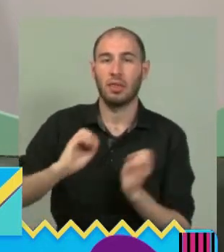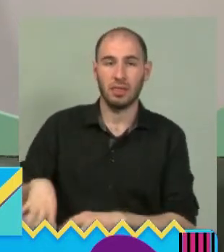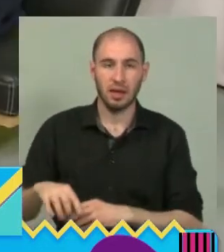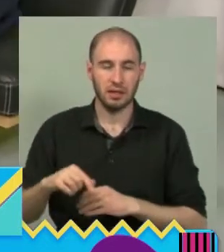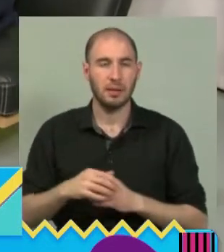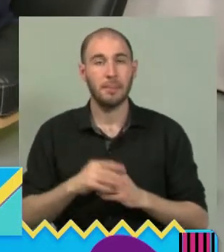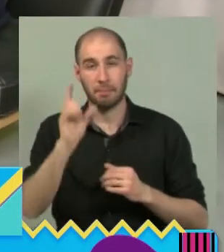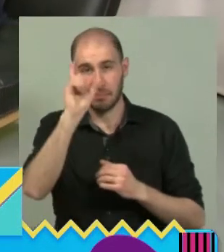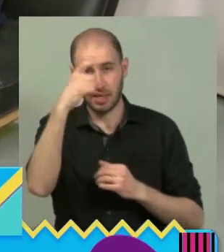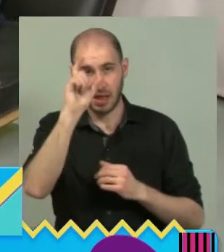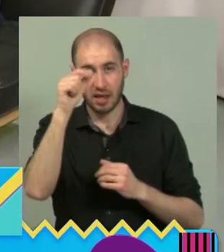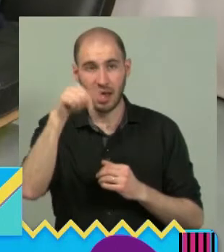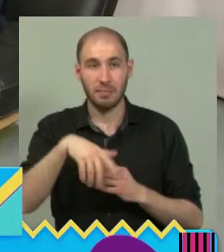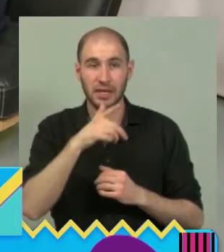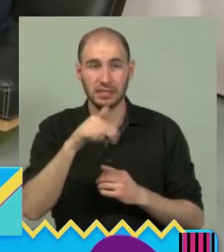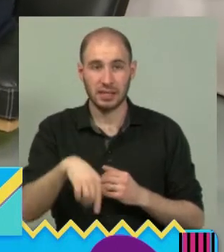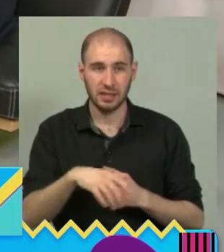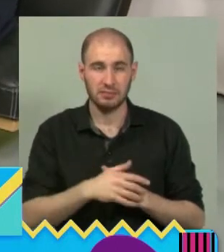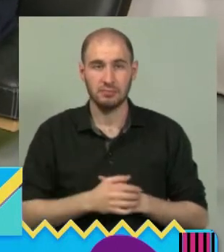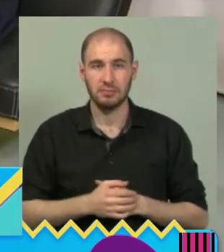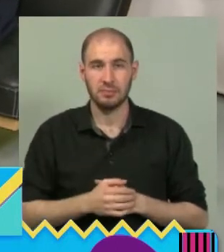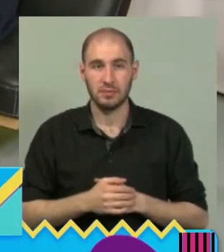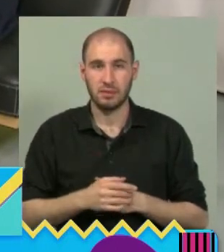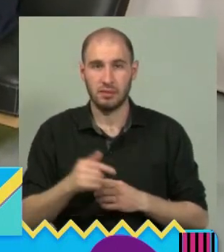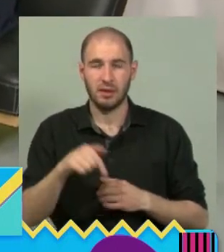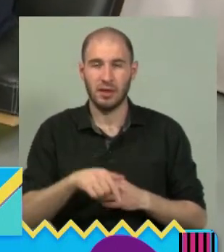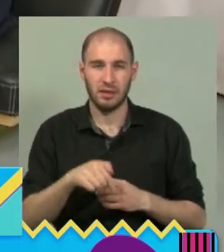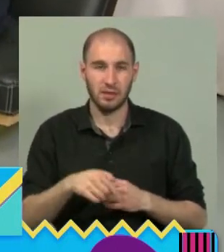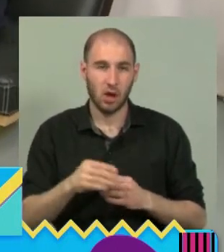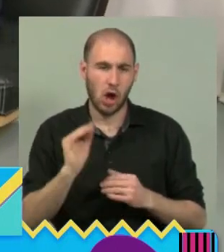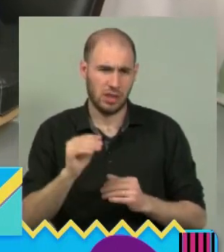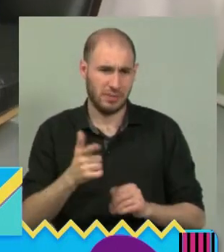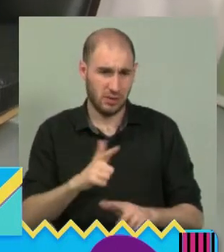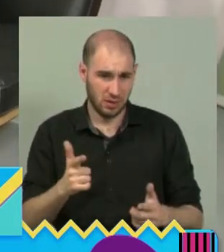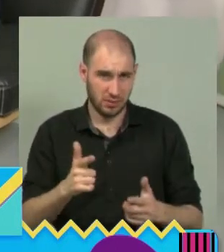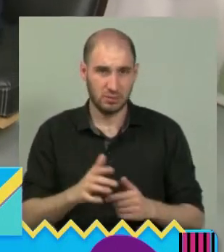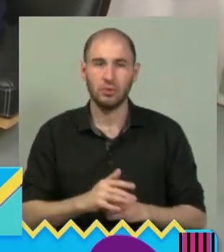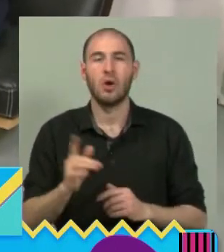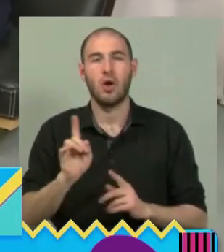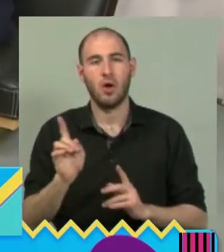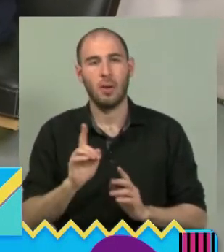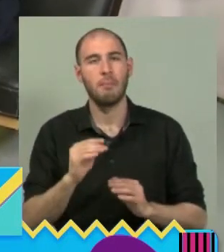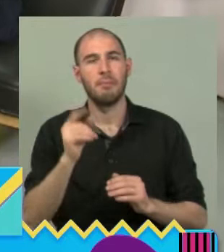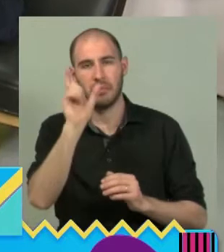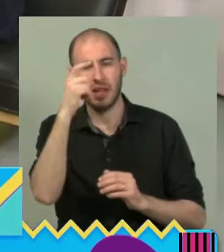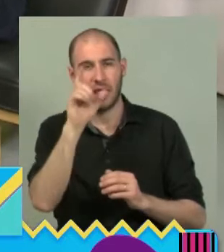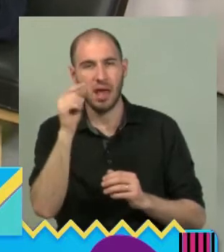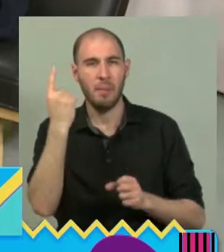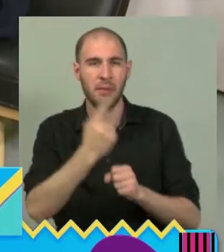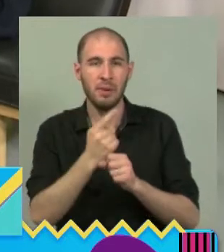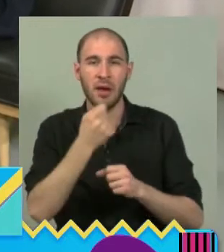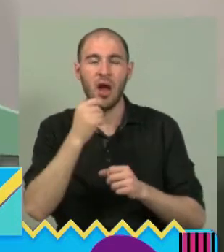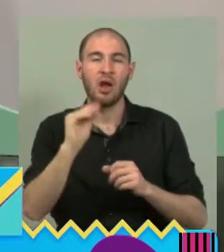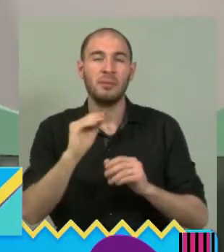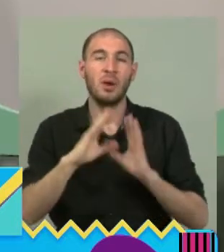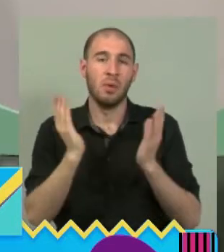la minería, en este caso la minería no estaría ni cerca, digamos, de contaminar. No, o sea, la minería no es la causal de la